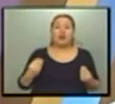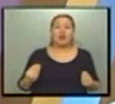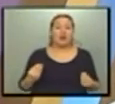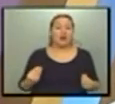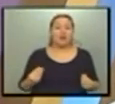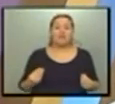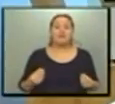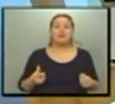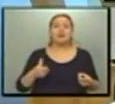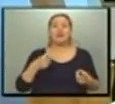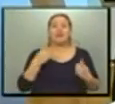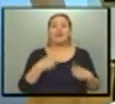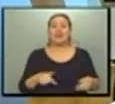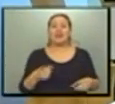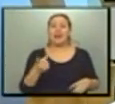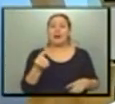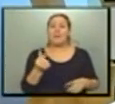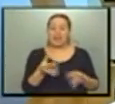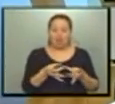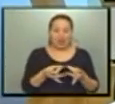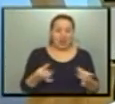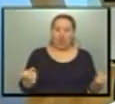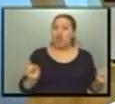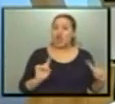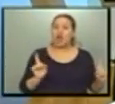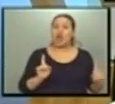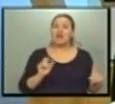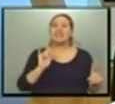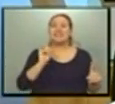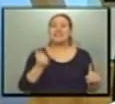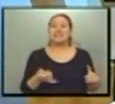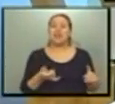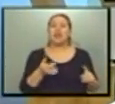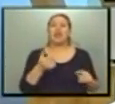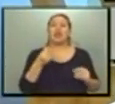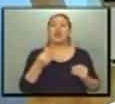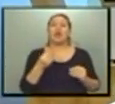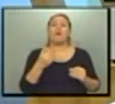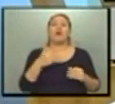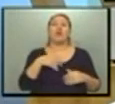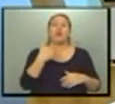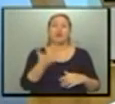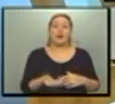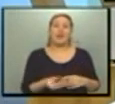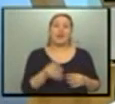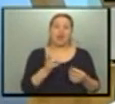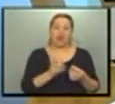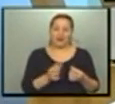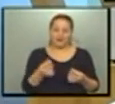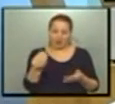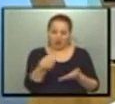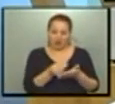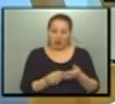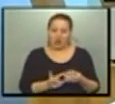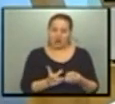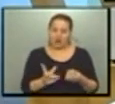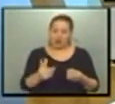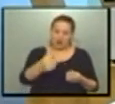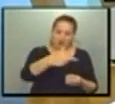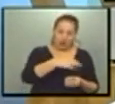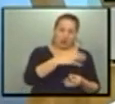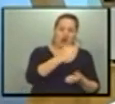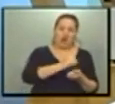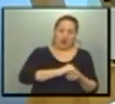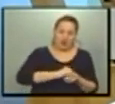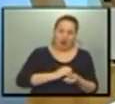no incide tanto el precio de la tela, sino de todos los procesos que vienen después, el de la confección, el del lavado, el de la